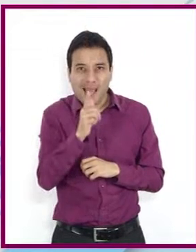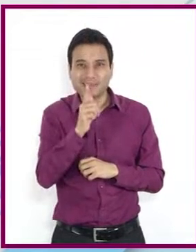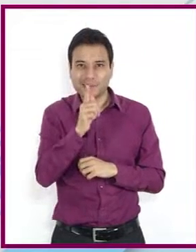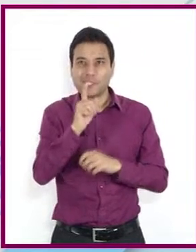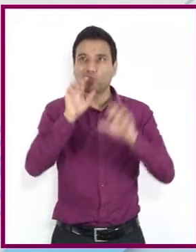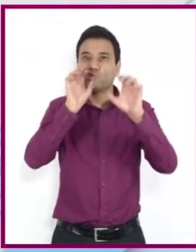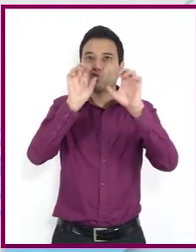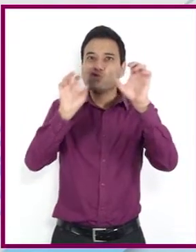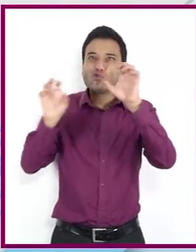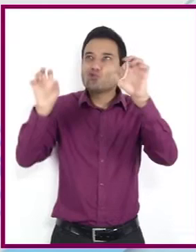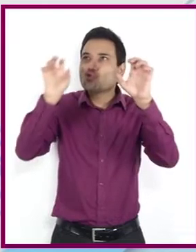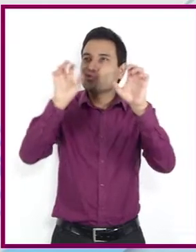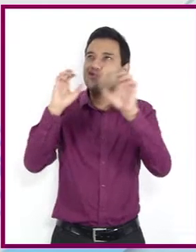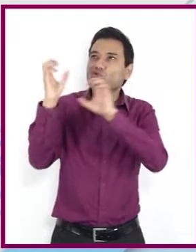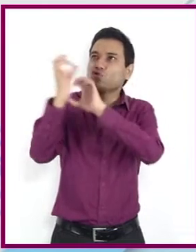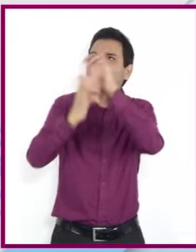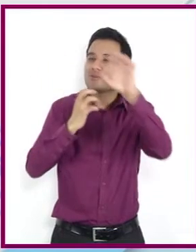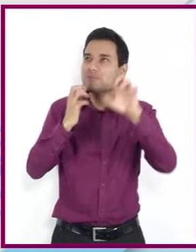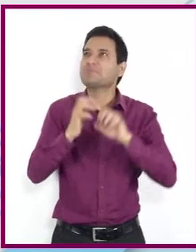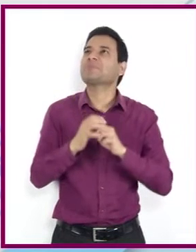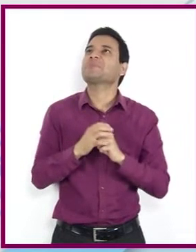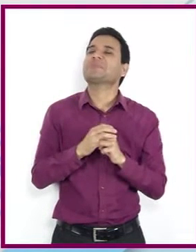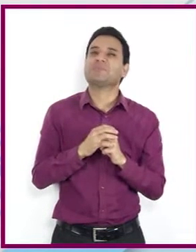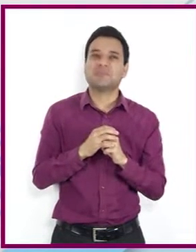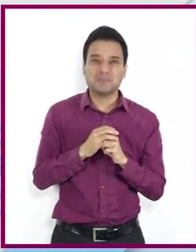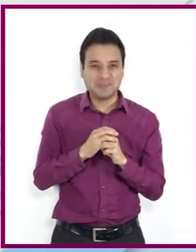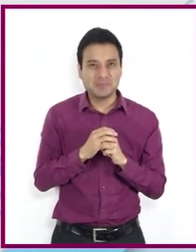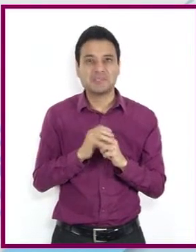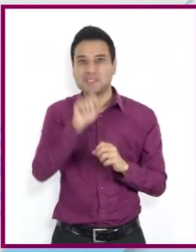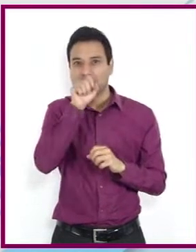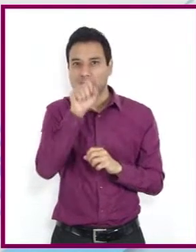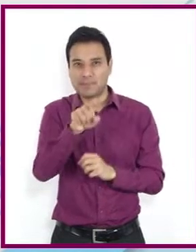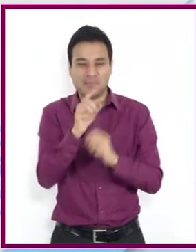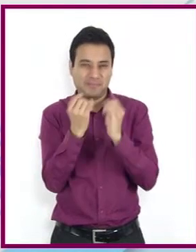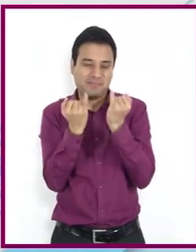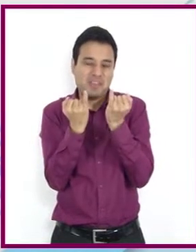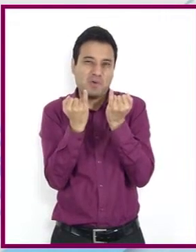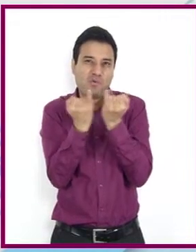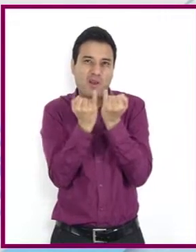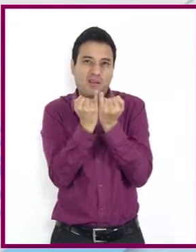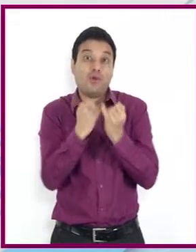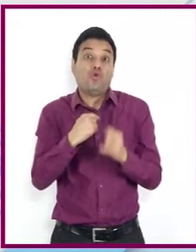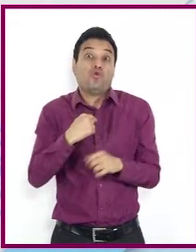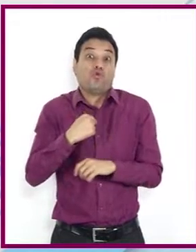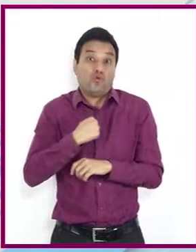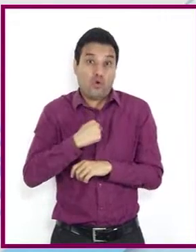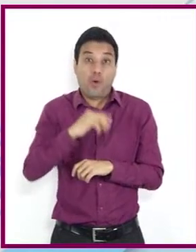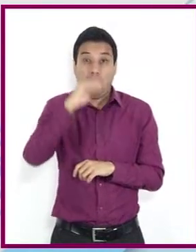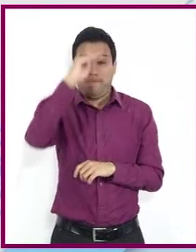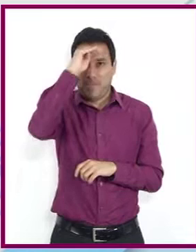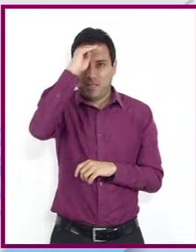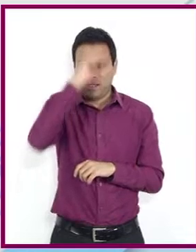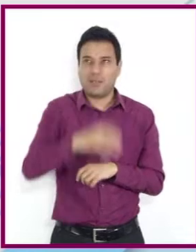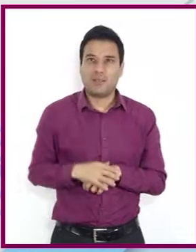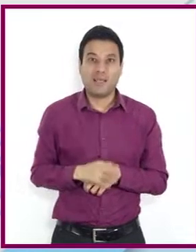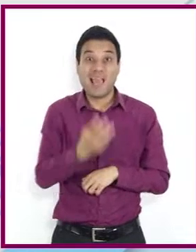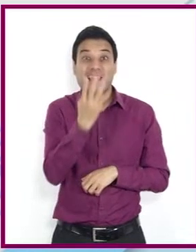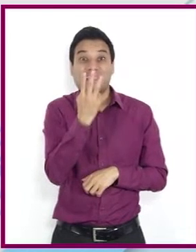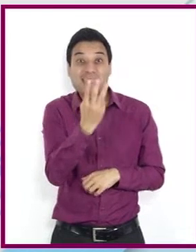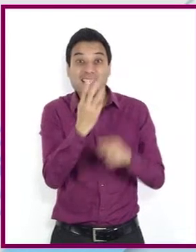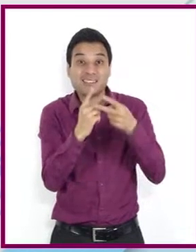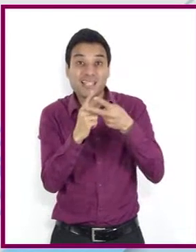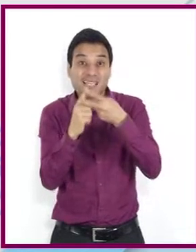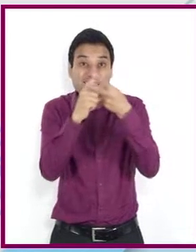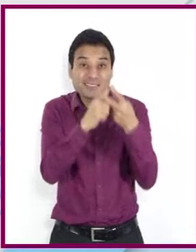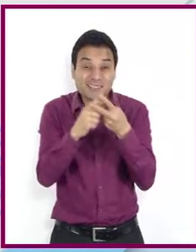a lo que debería ser el sistema solar. Observé lo que en un principio pensé que se trataba de 3 estrellas cercanas al planeta